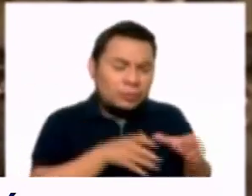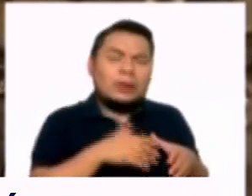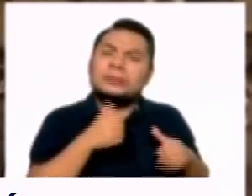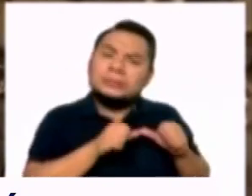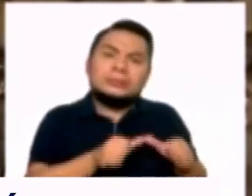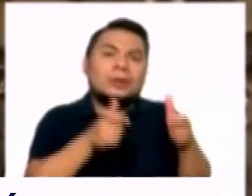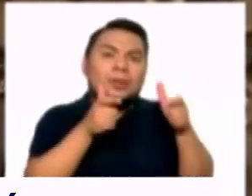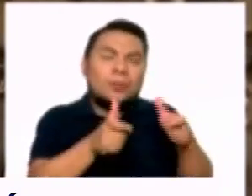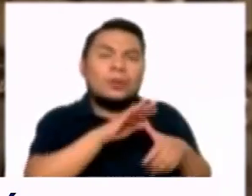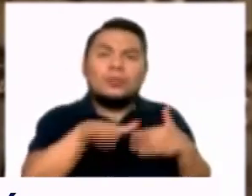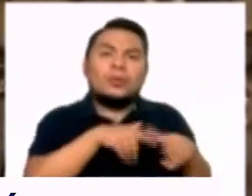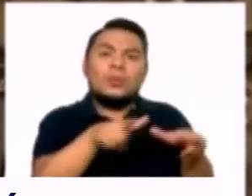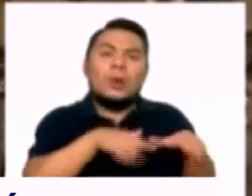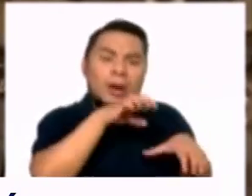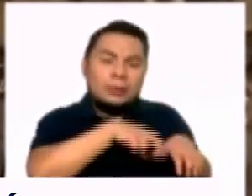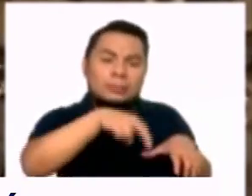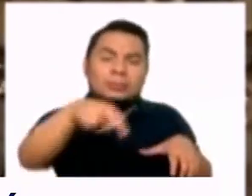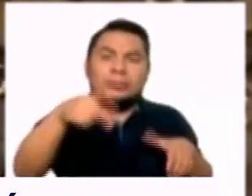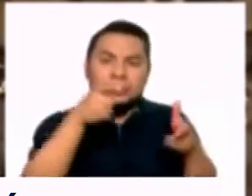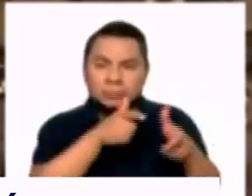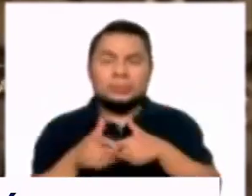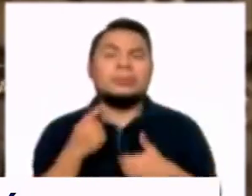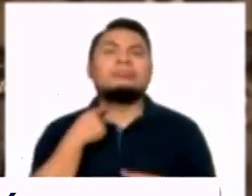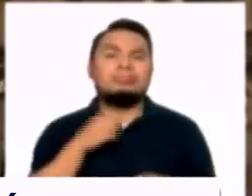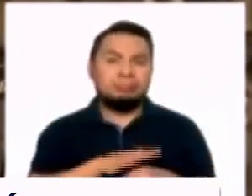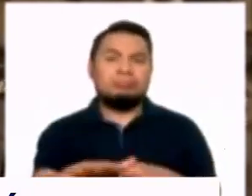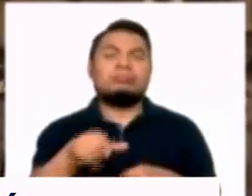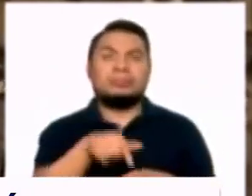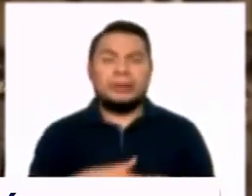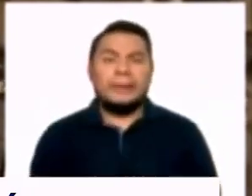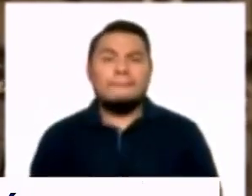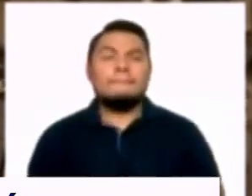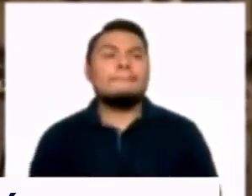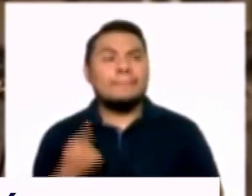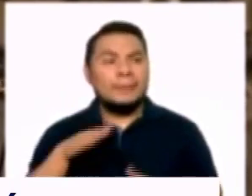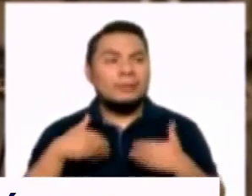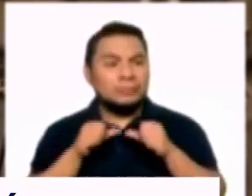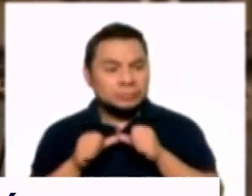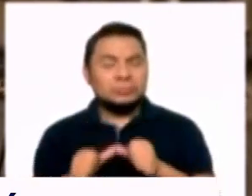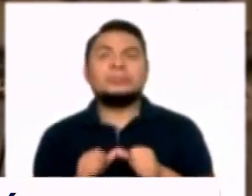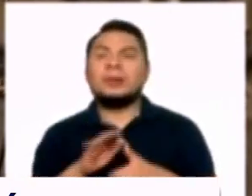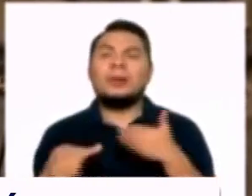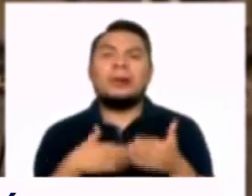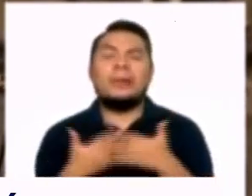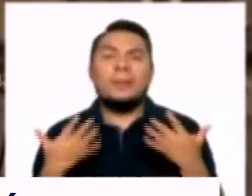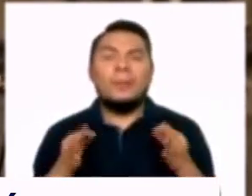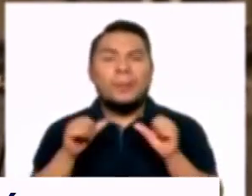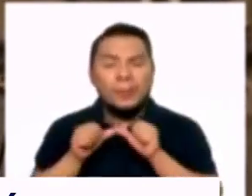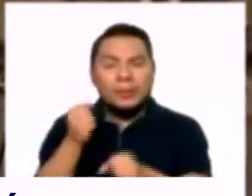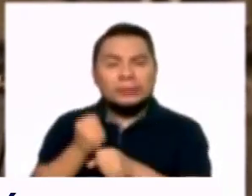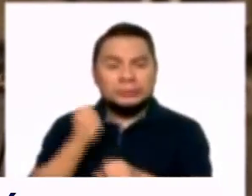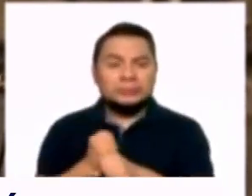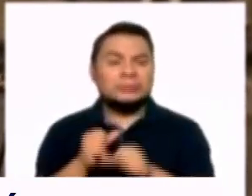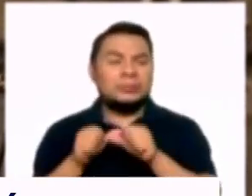los puntos que han sido materia de afectación por este derrame, para seguir verificando de manera permanente el